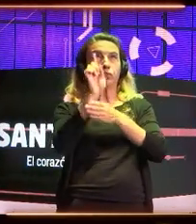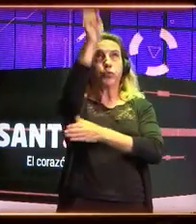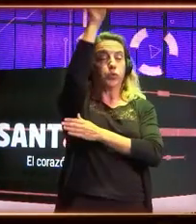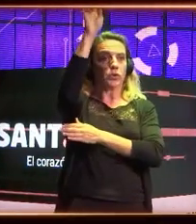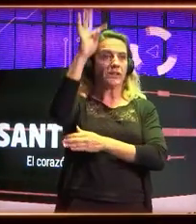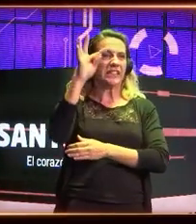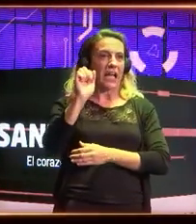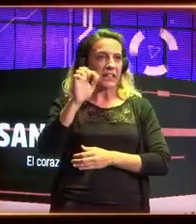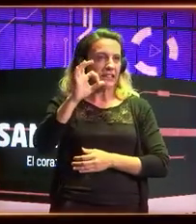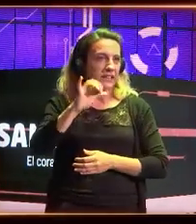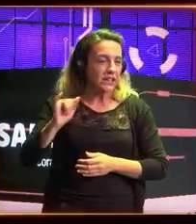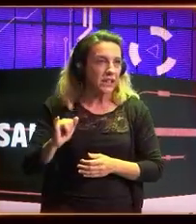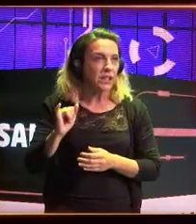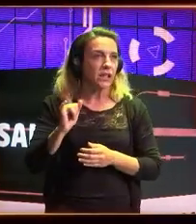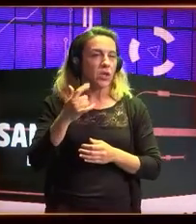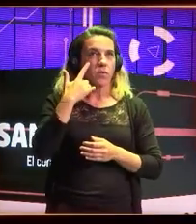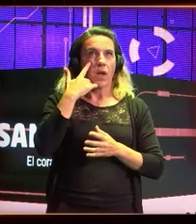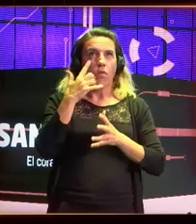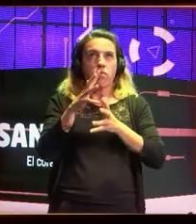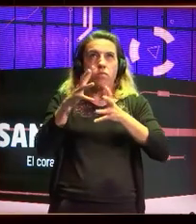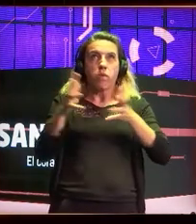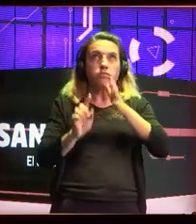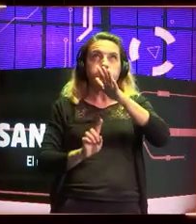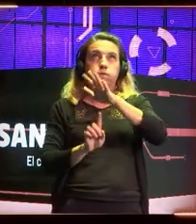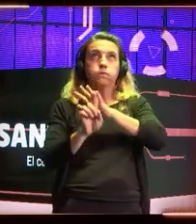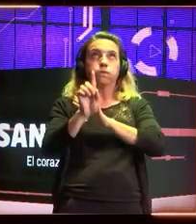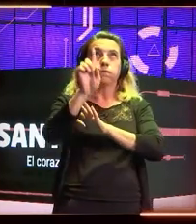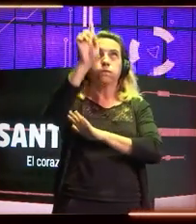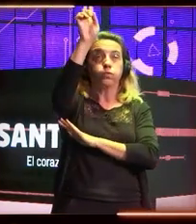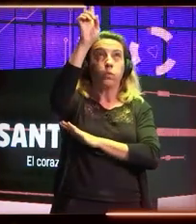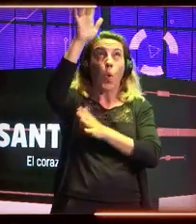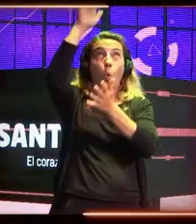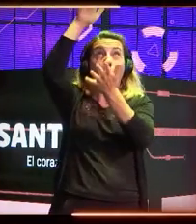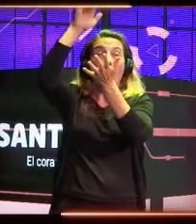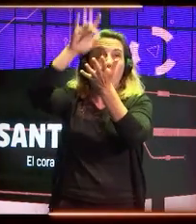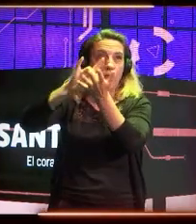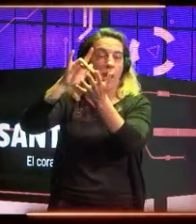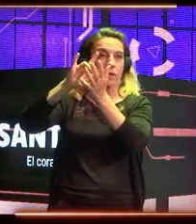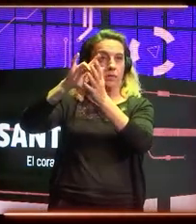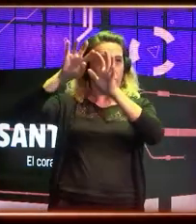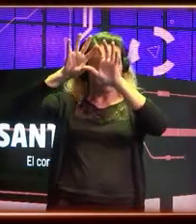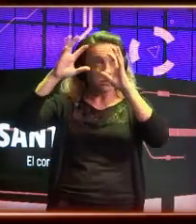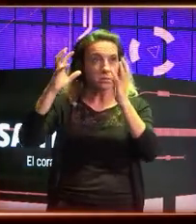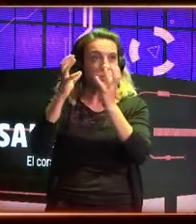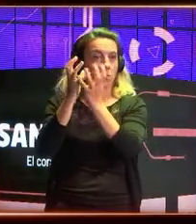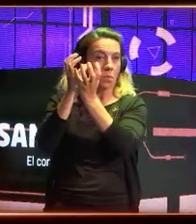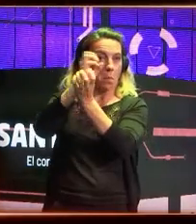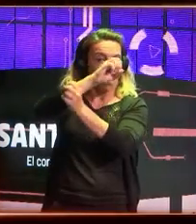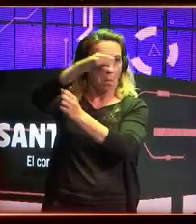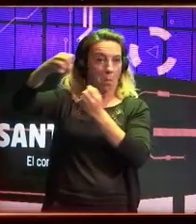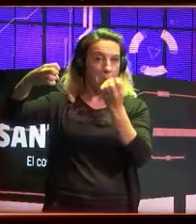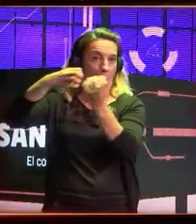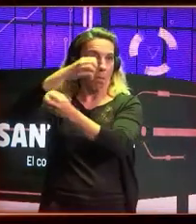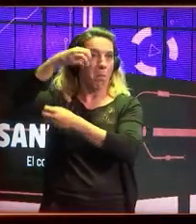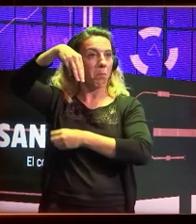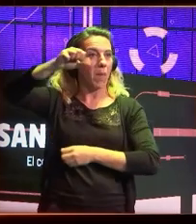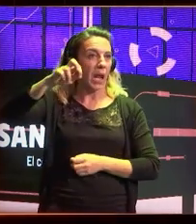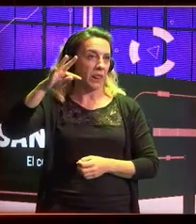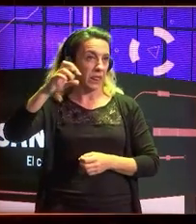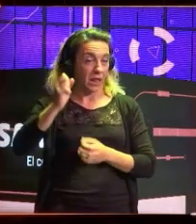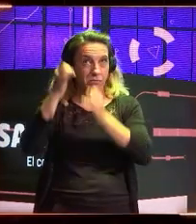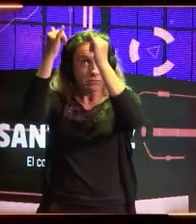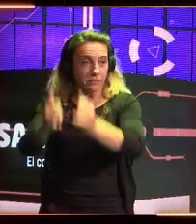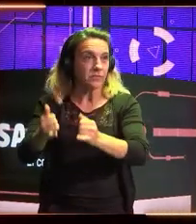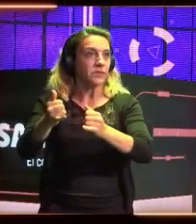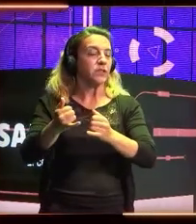maravillosa no es vian gran cacharro que algún día nos llevará a Marte pues efectivamente eh los ingenieros son